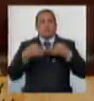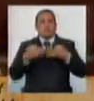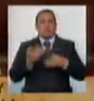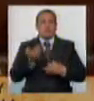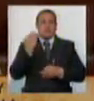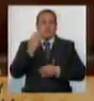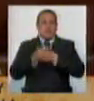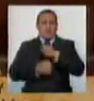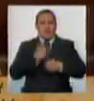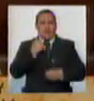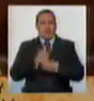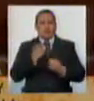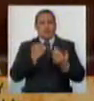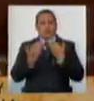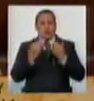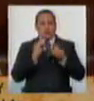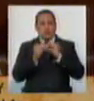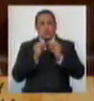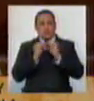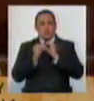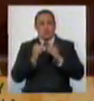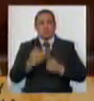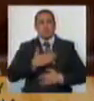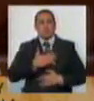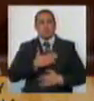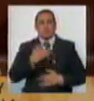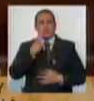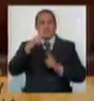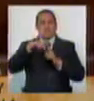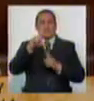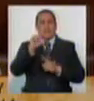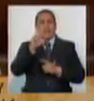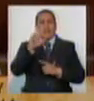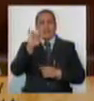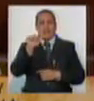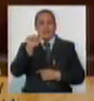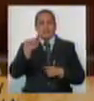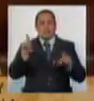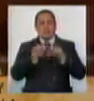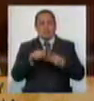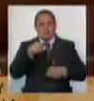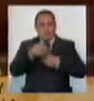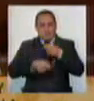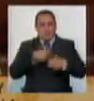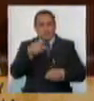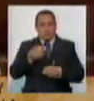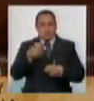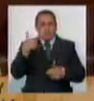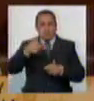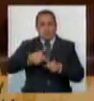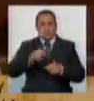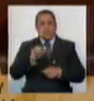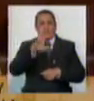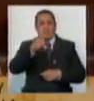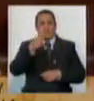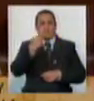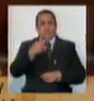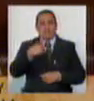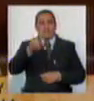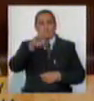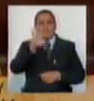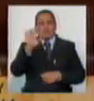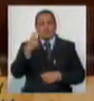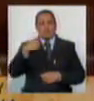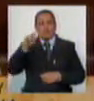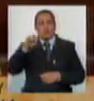durante décadas de la modernización de nuestra refinería de Talara, que con una inversión de 3.530 millones